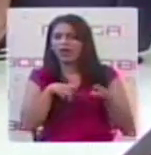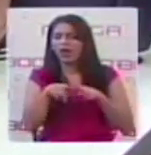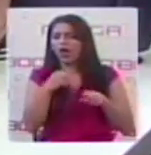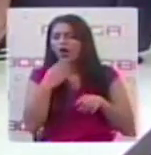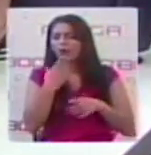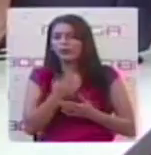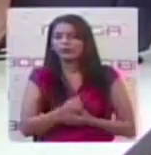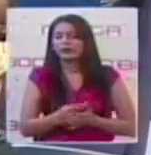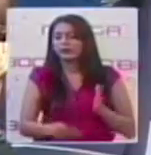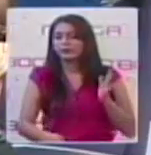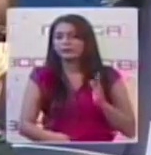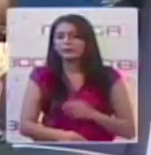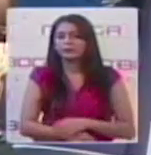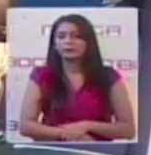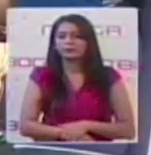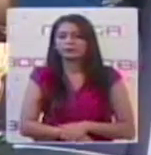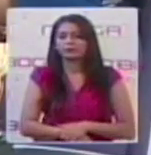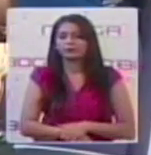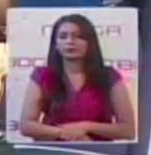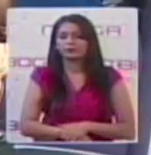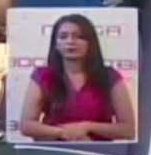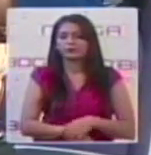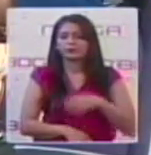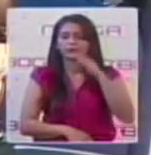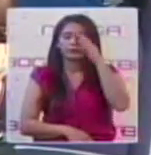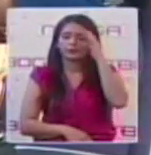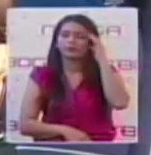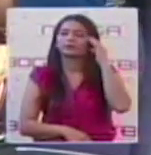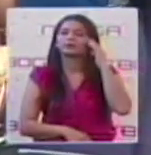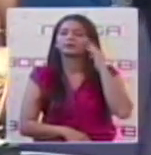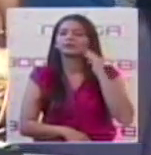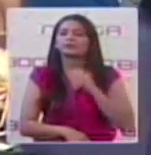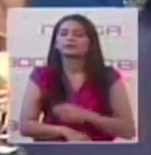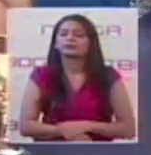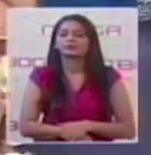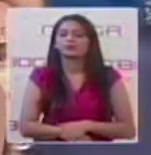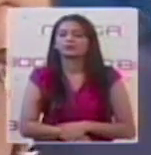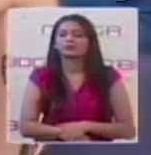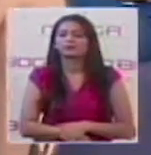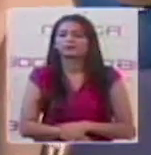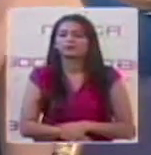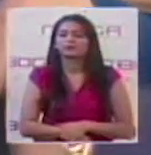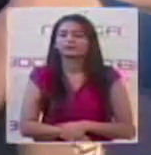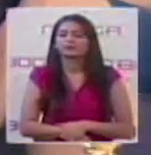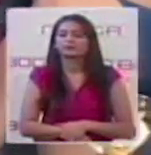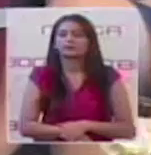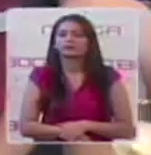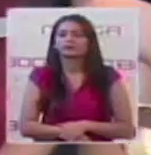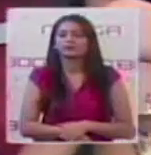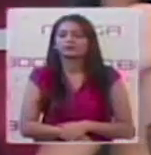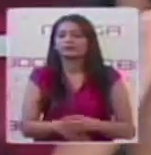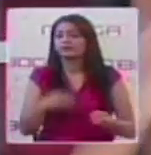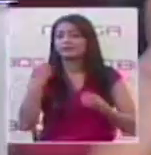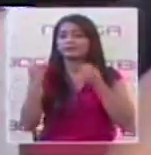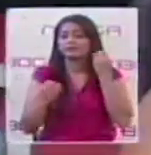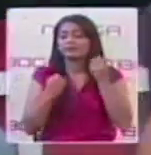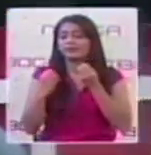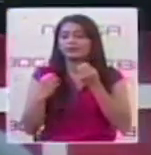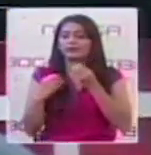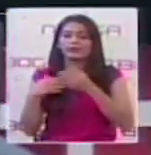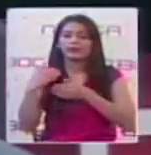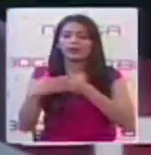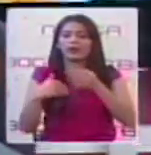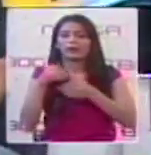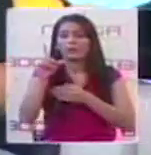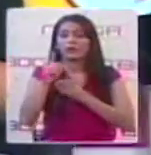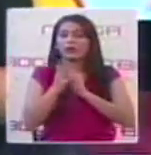acá? Los temas que se desarrollaron, como un poquito ya tú lo comentaste, es desarrollo de todas las